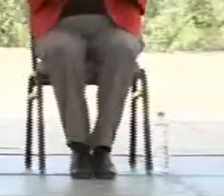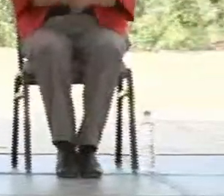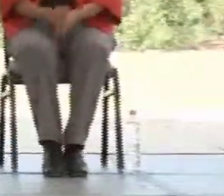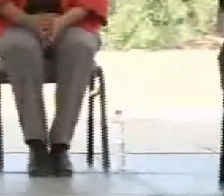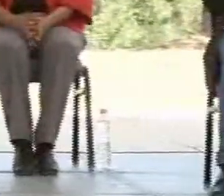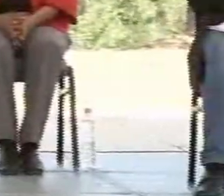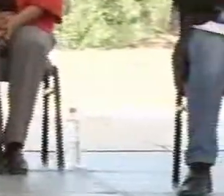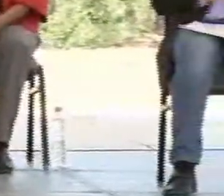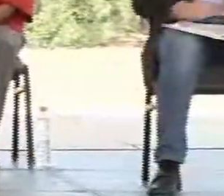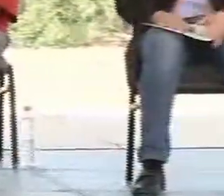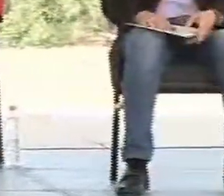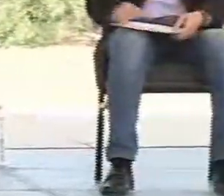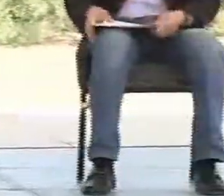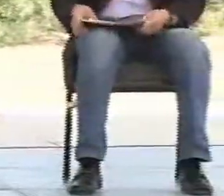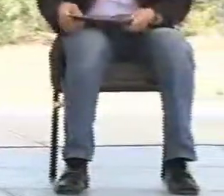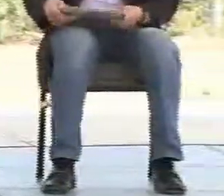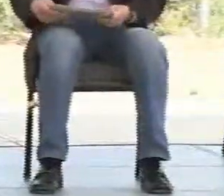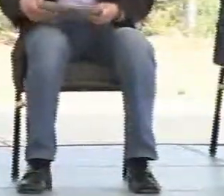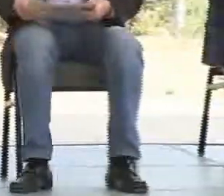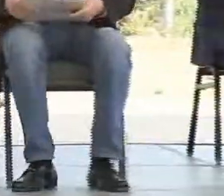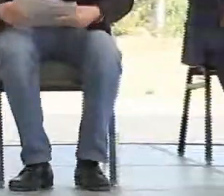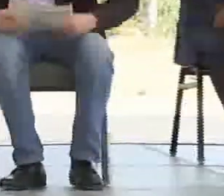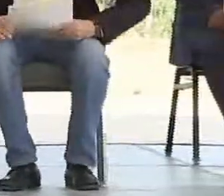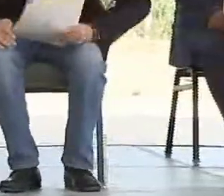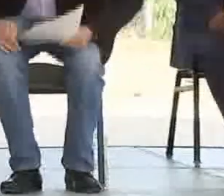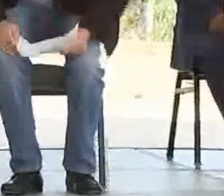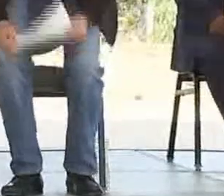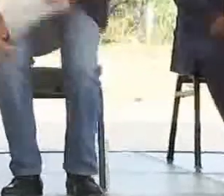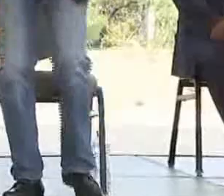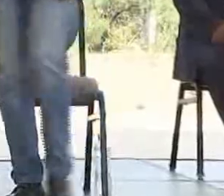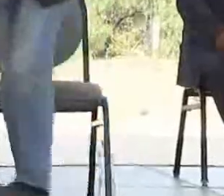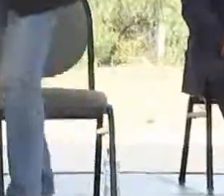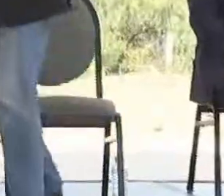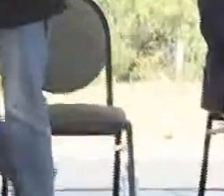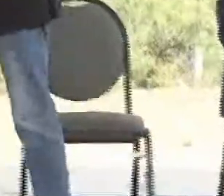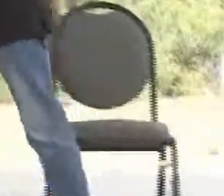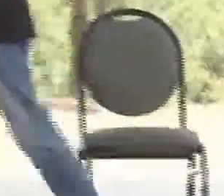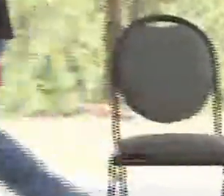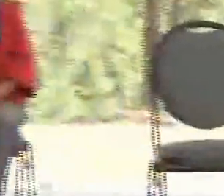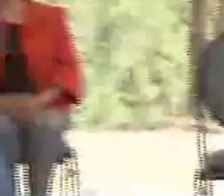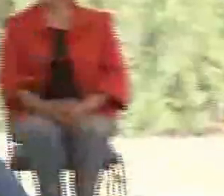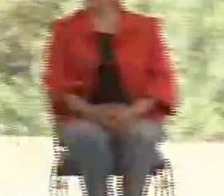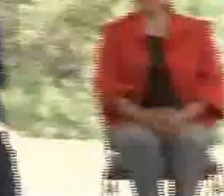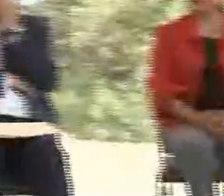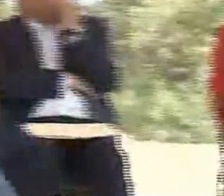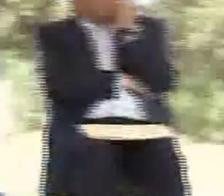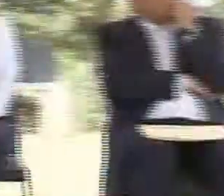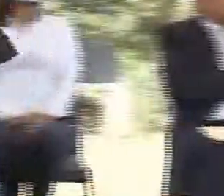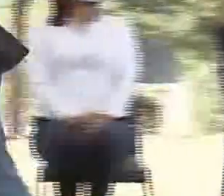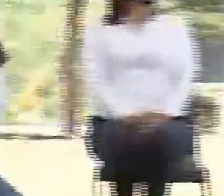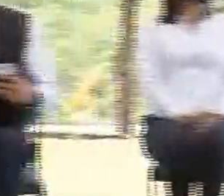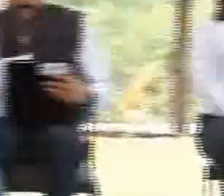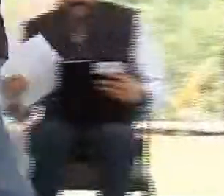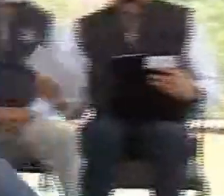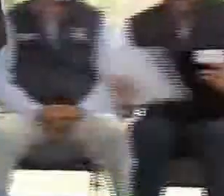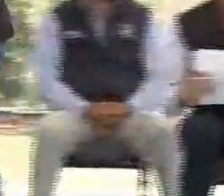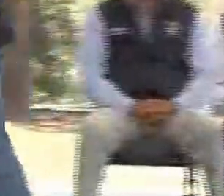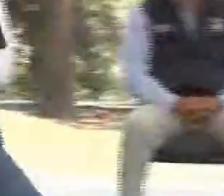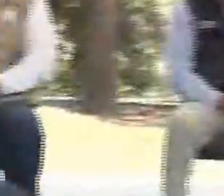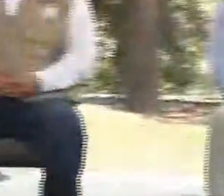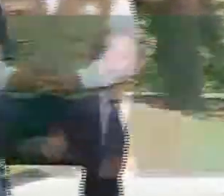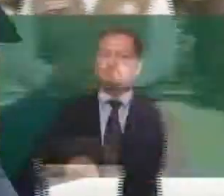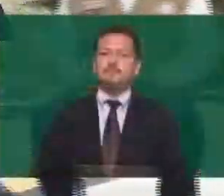A continuación, hace uso de la palabra el secretario de Educación Pública, maestro Esteban Moctezuma Barragán.